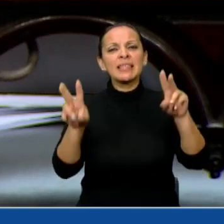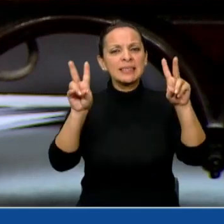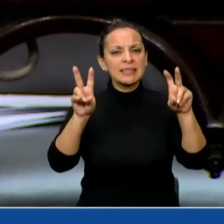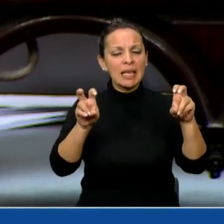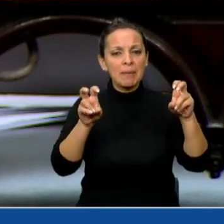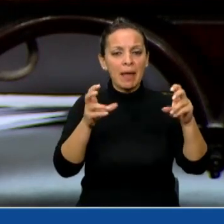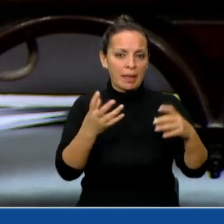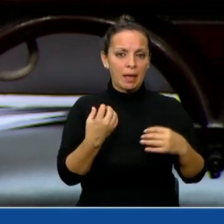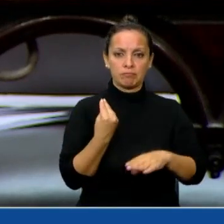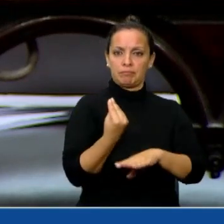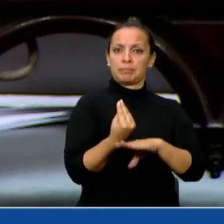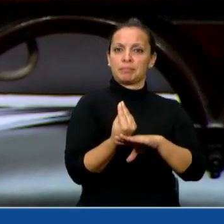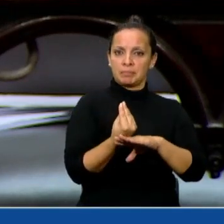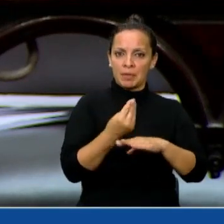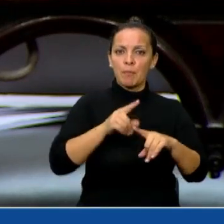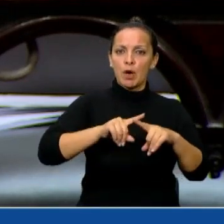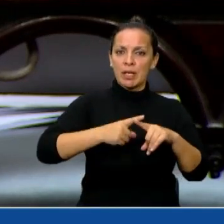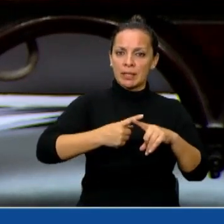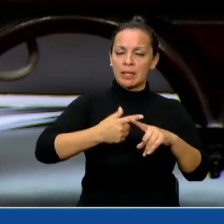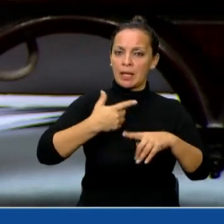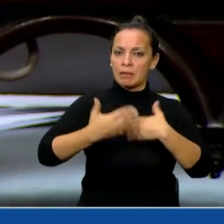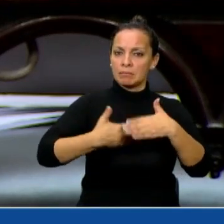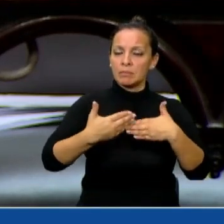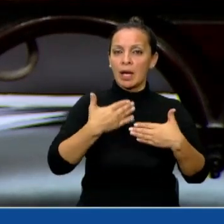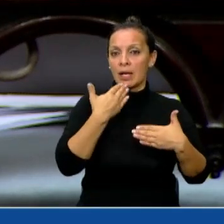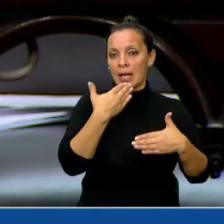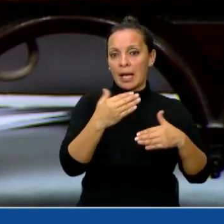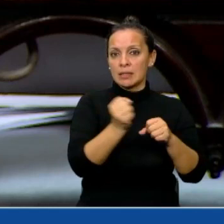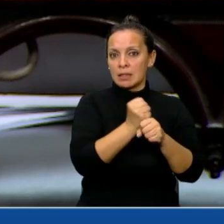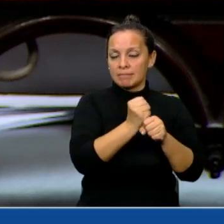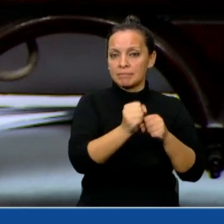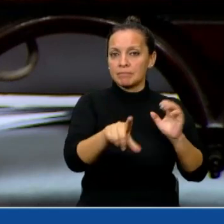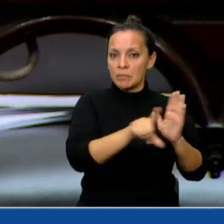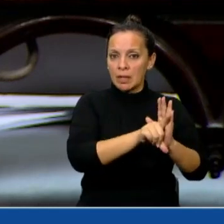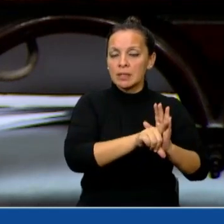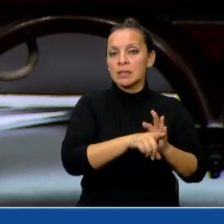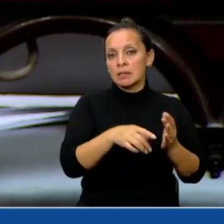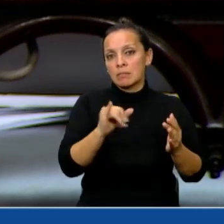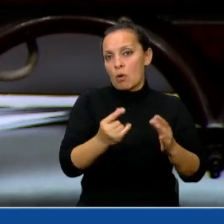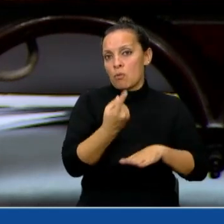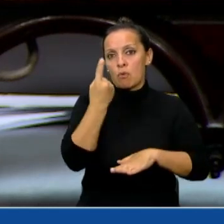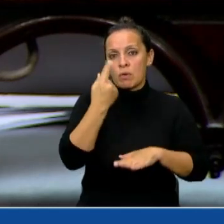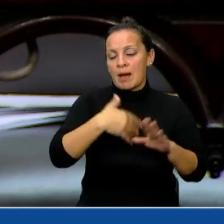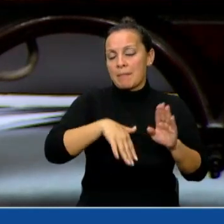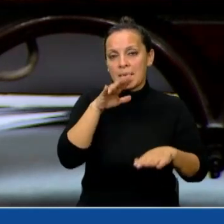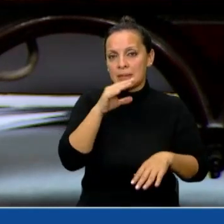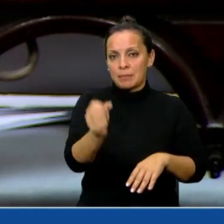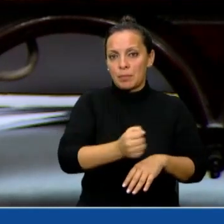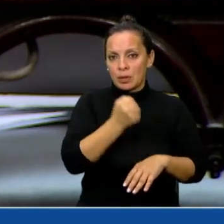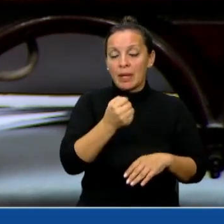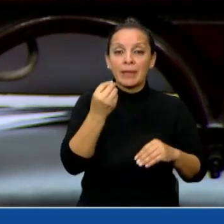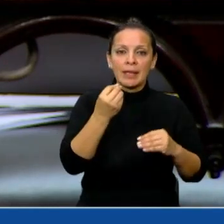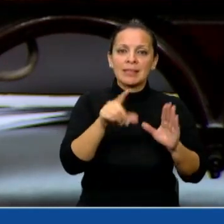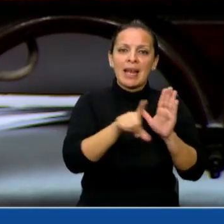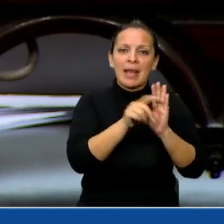empoderamiento político, debido a los avances que hemos dado en la sanción de leyes en esta Cámara, entre ellas, sin dudas, la más importante, la Ley de